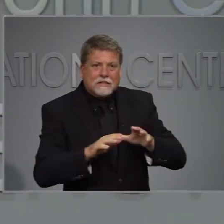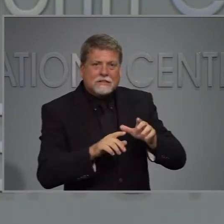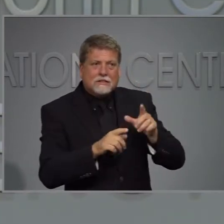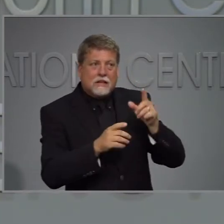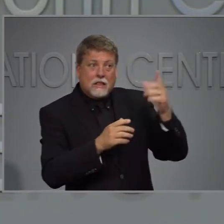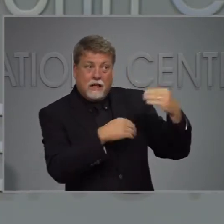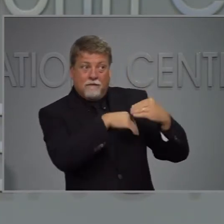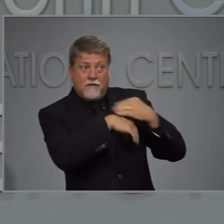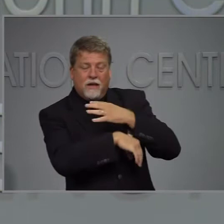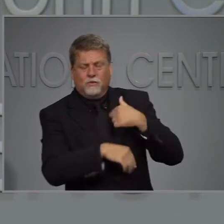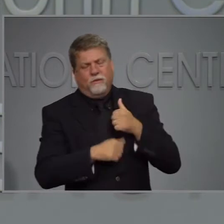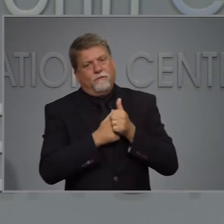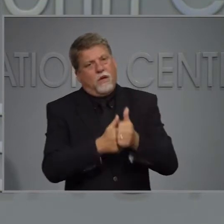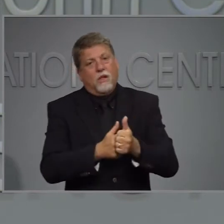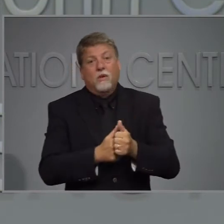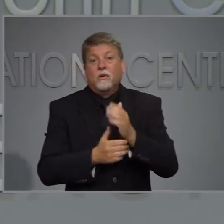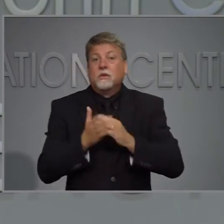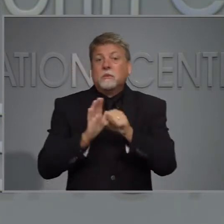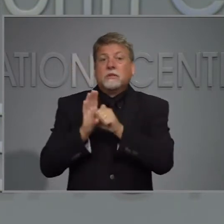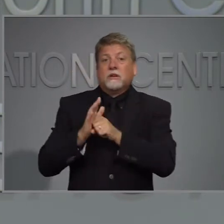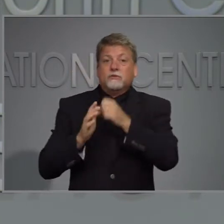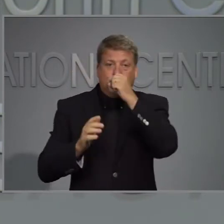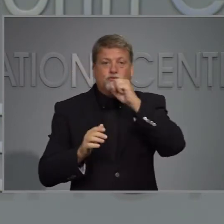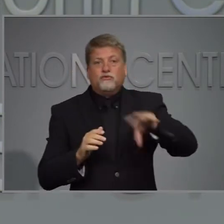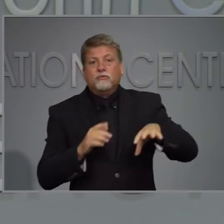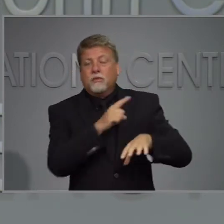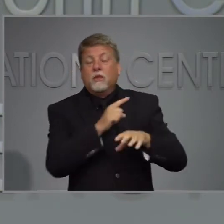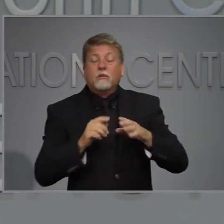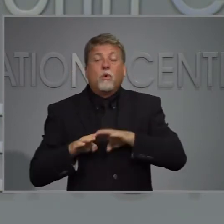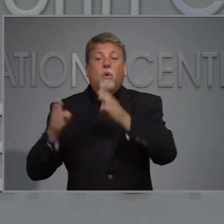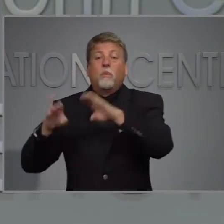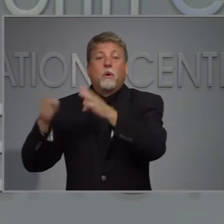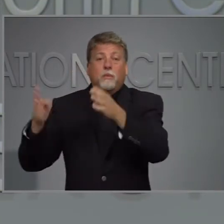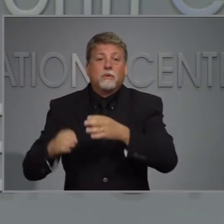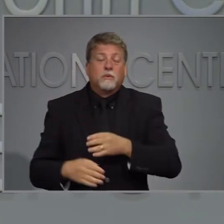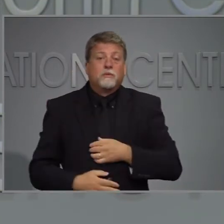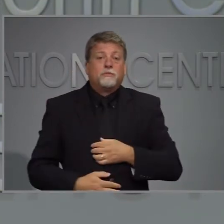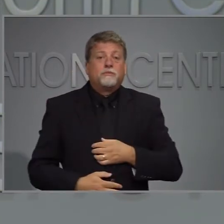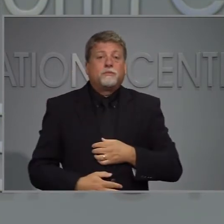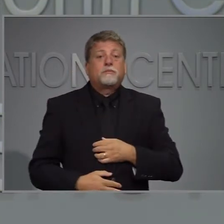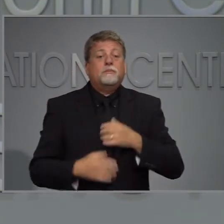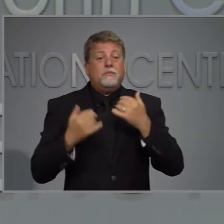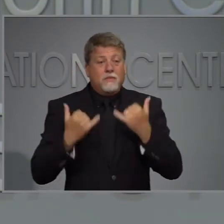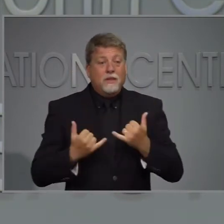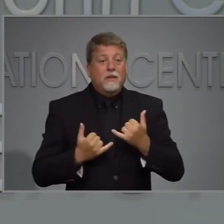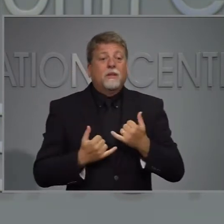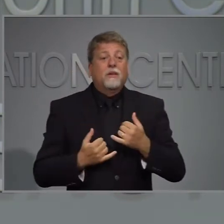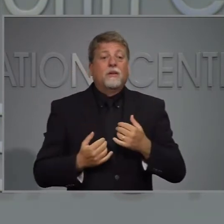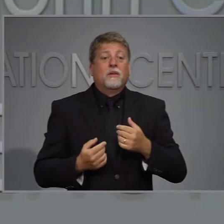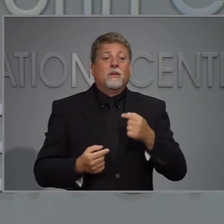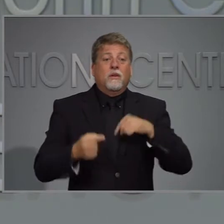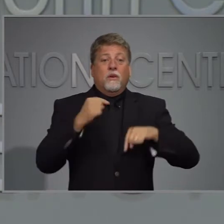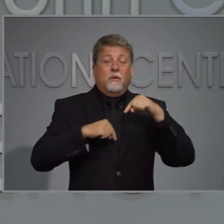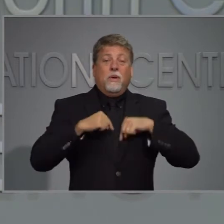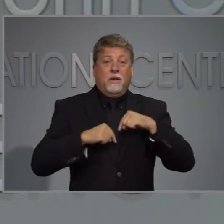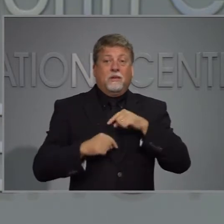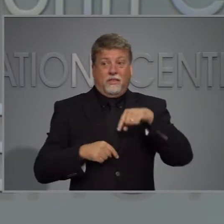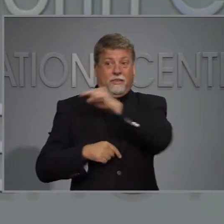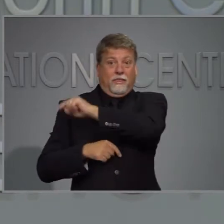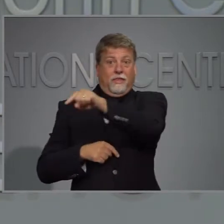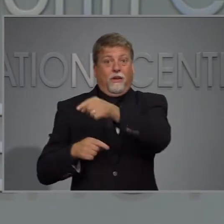estados. Ya hay aperturas clave que están ocurriendo este mes, como dijo la doctora